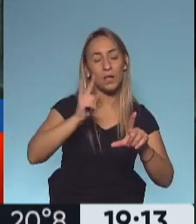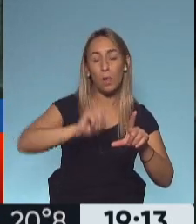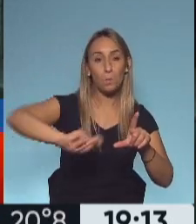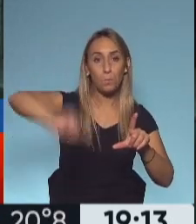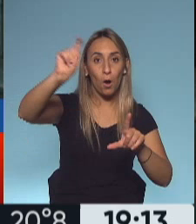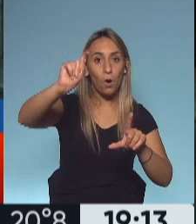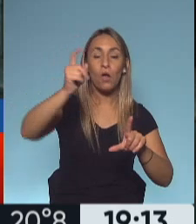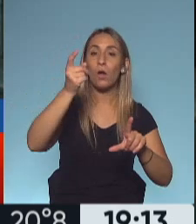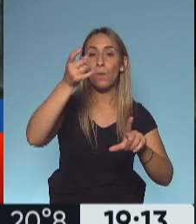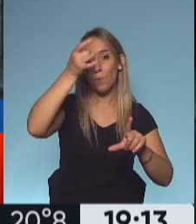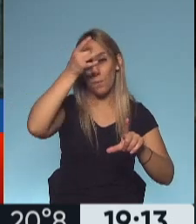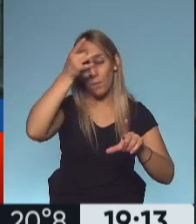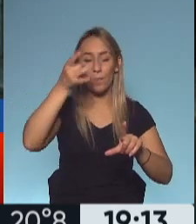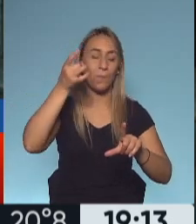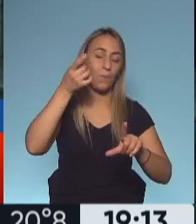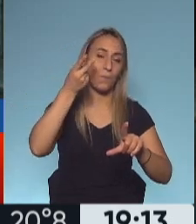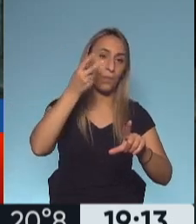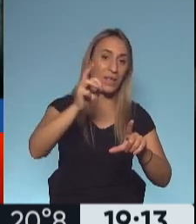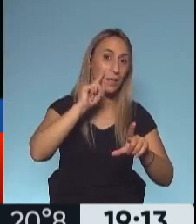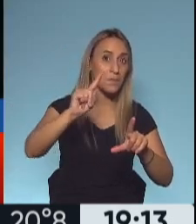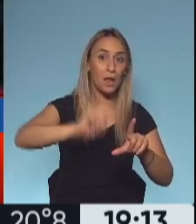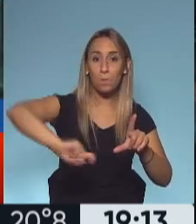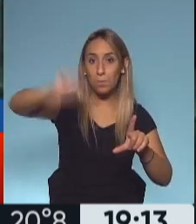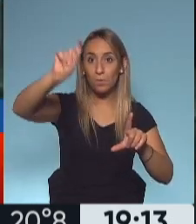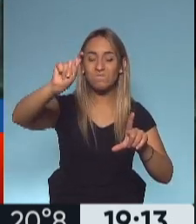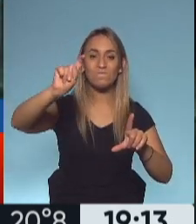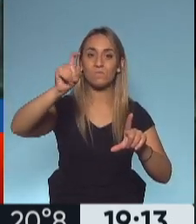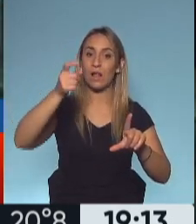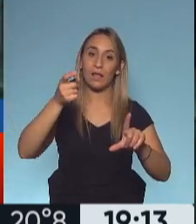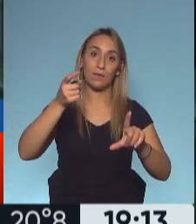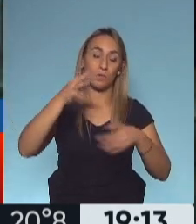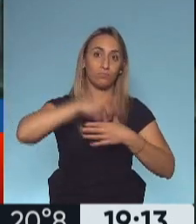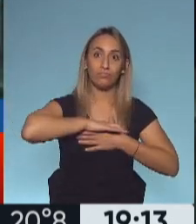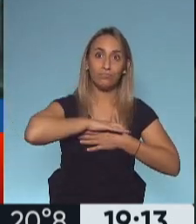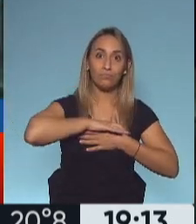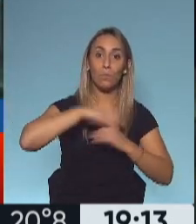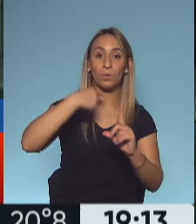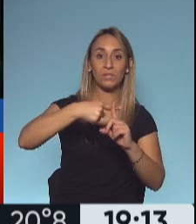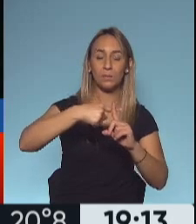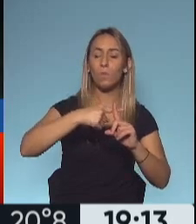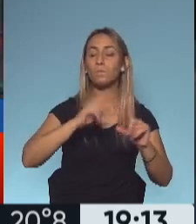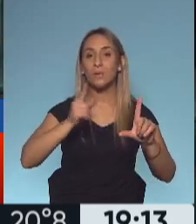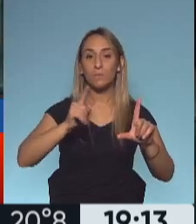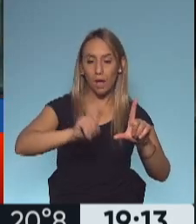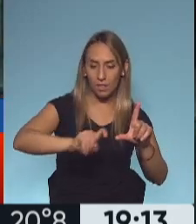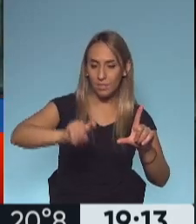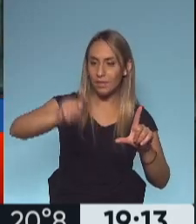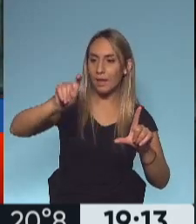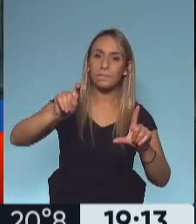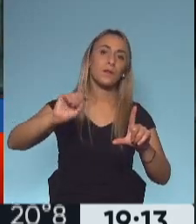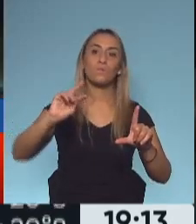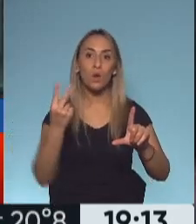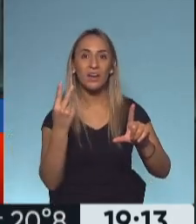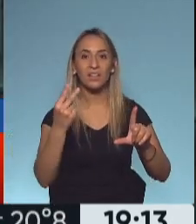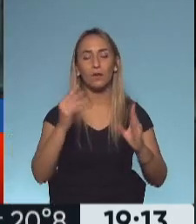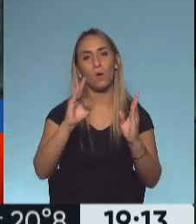25.000, bueno, la curva de muertes va lamentablemente a ir a acompañar esa otra, pero con un delay de un par de días. Por eso nosotros vimos